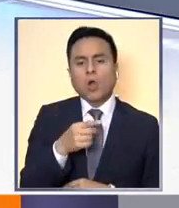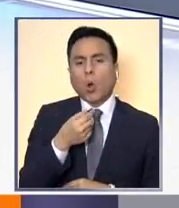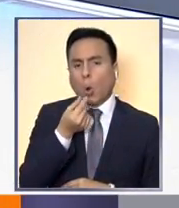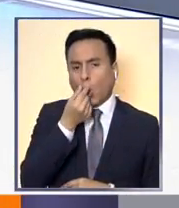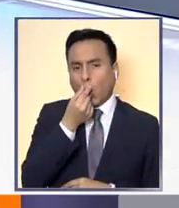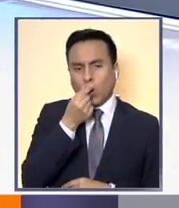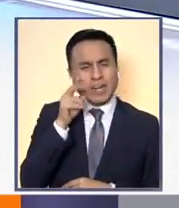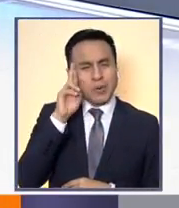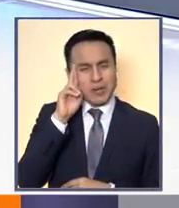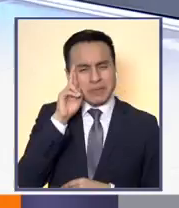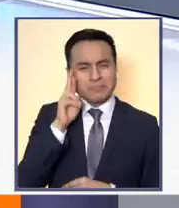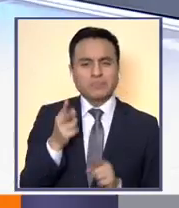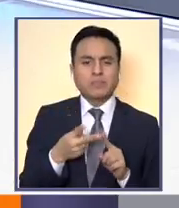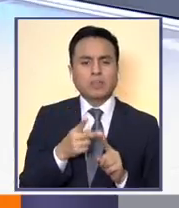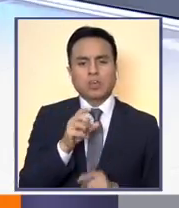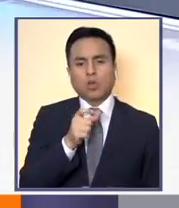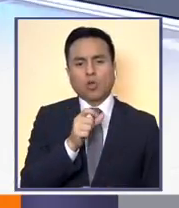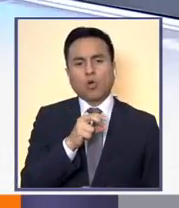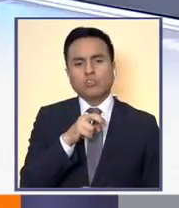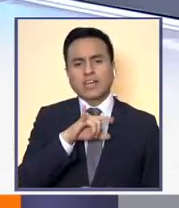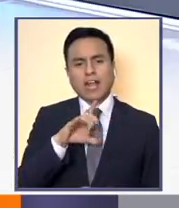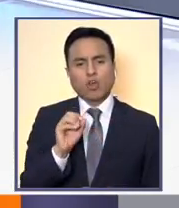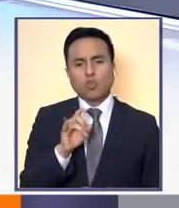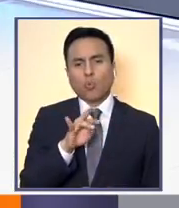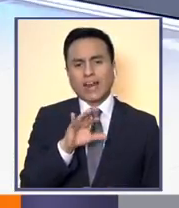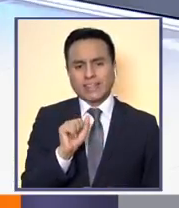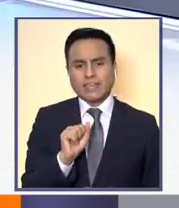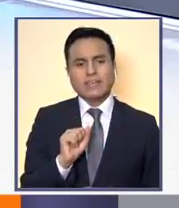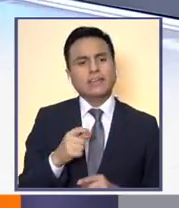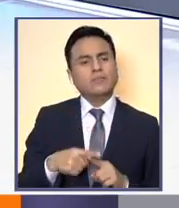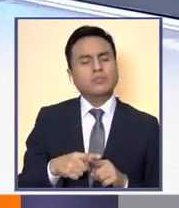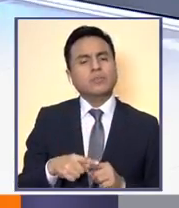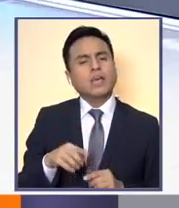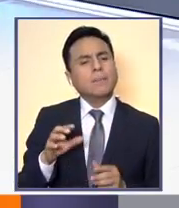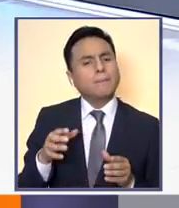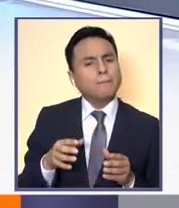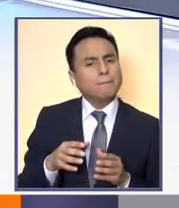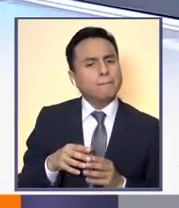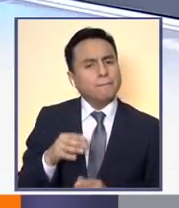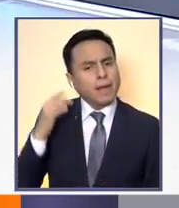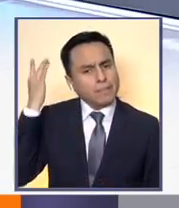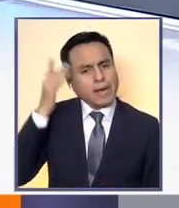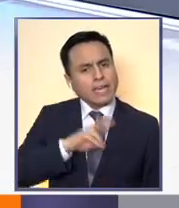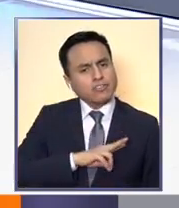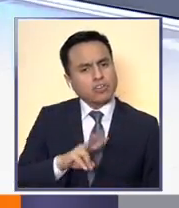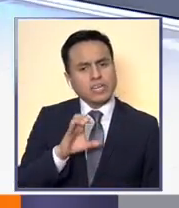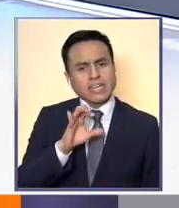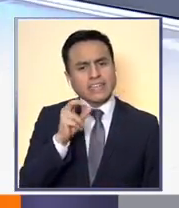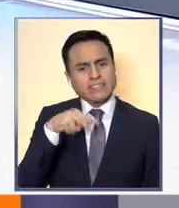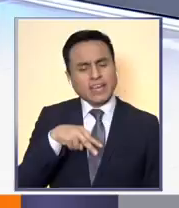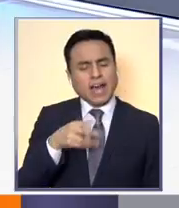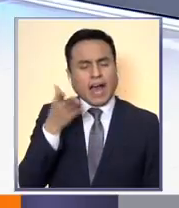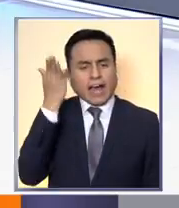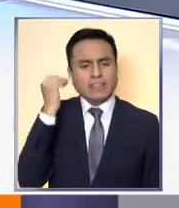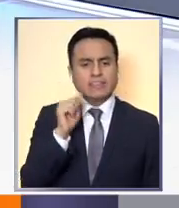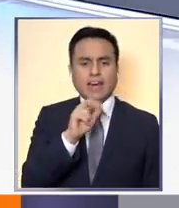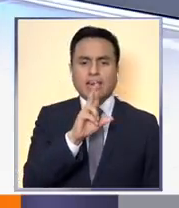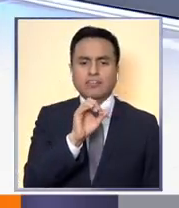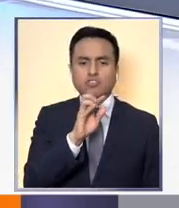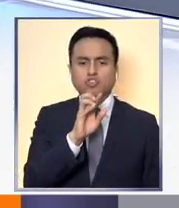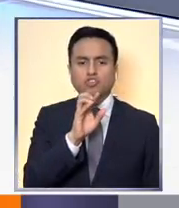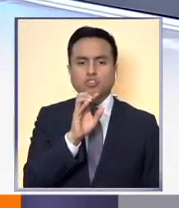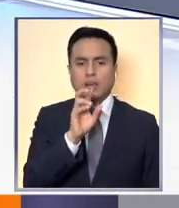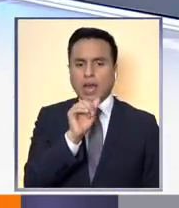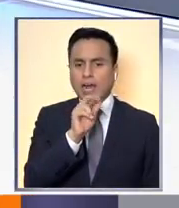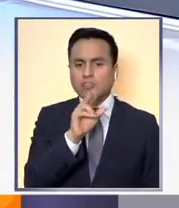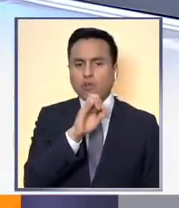recordarán. Gonzalo Duarte, exobispo de Valparaíso, y Cristian Caro, que en ese momento era el arzobispo de Puerto Montt.